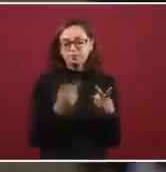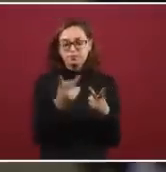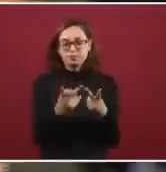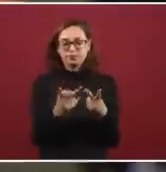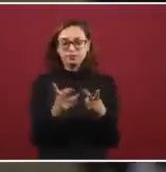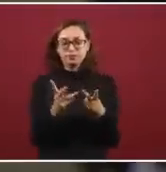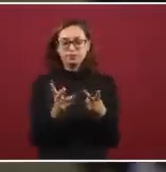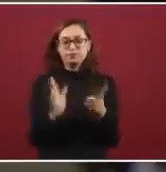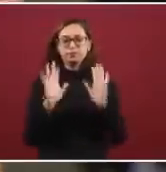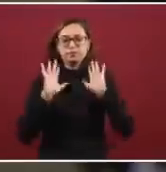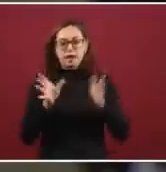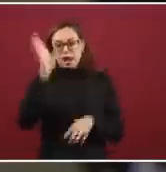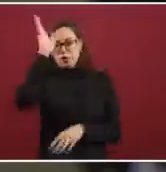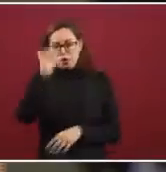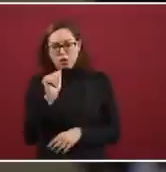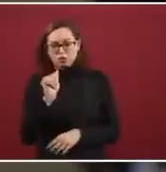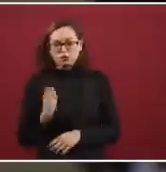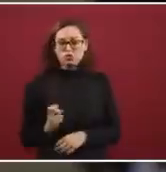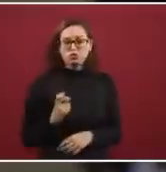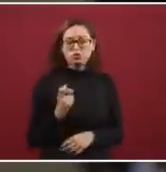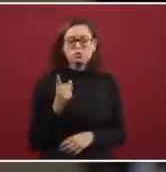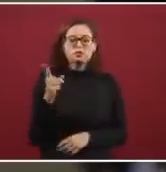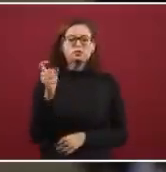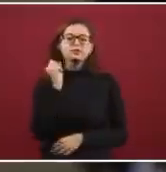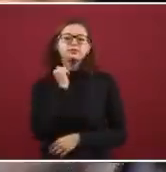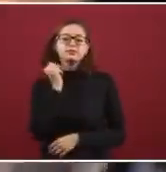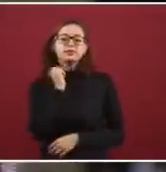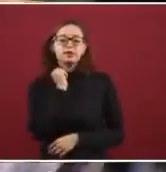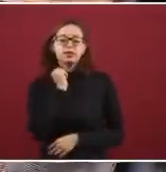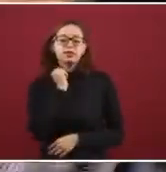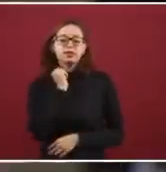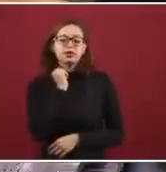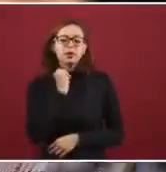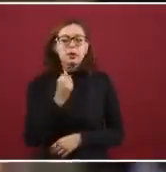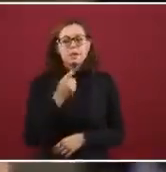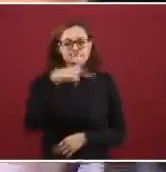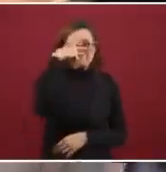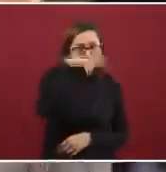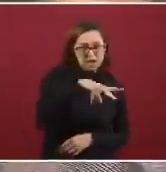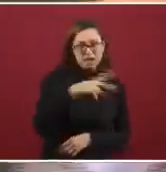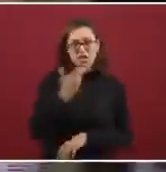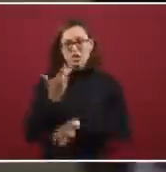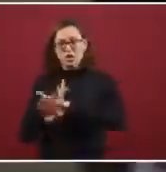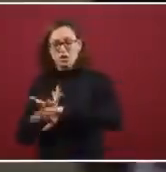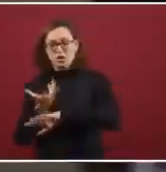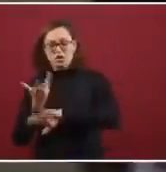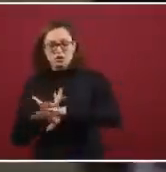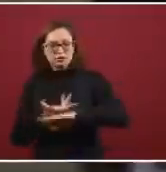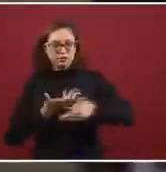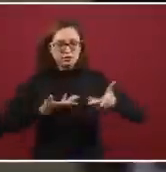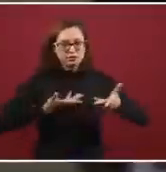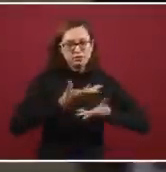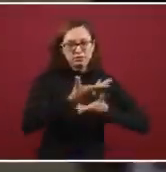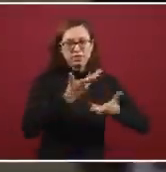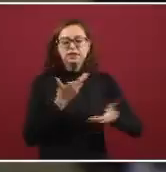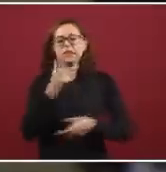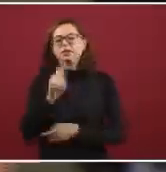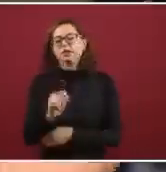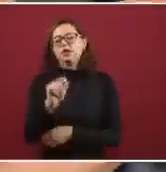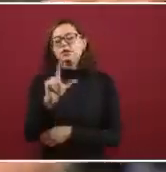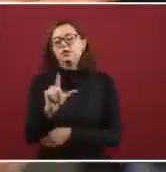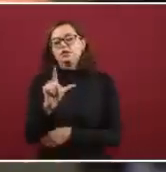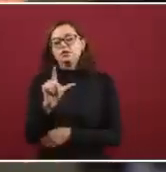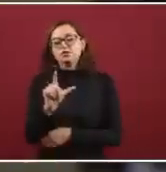acuerdos binacionales en el Senado de la República, por lo menos México-Estados Unidos, al margen del Tratado de Libre Comercio,